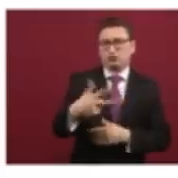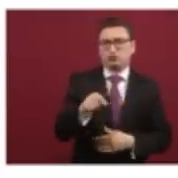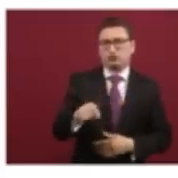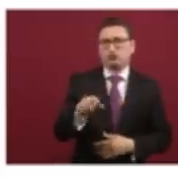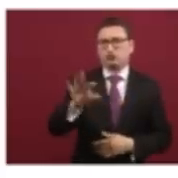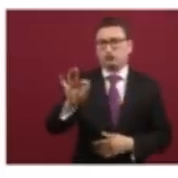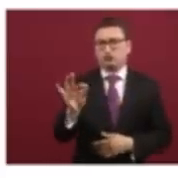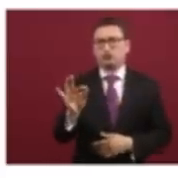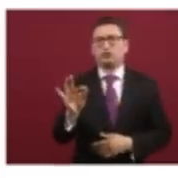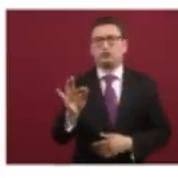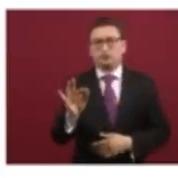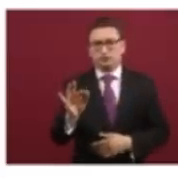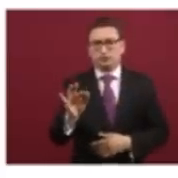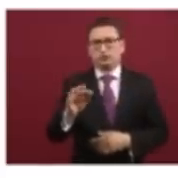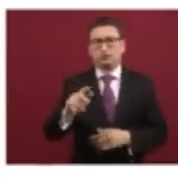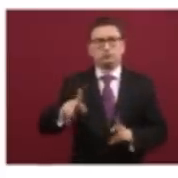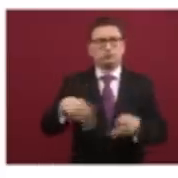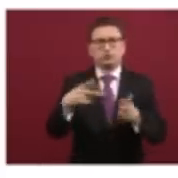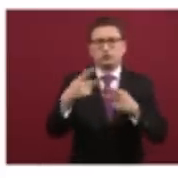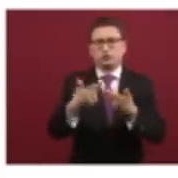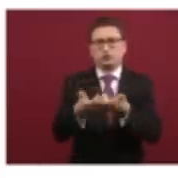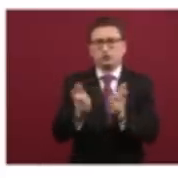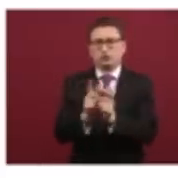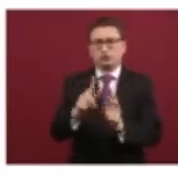40 centavos precio al público del grupo